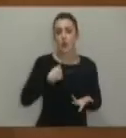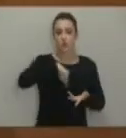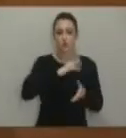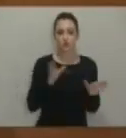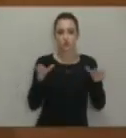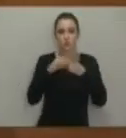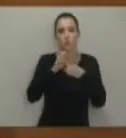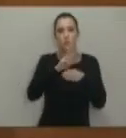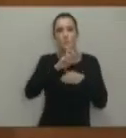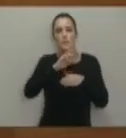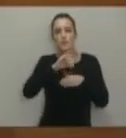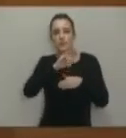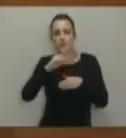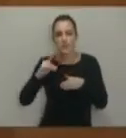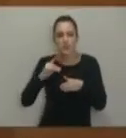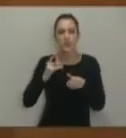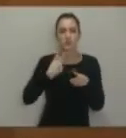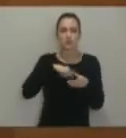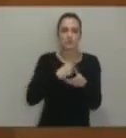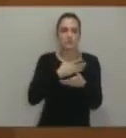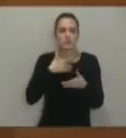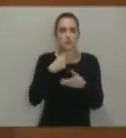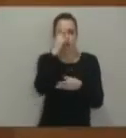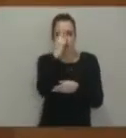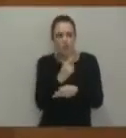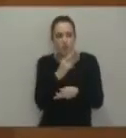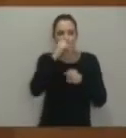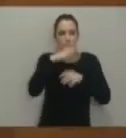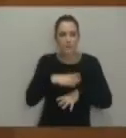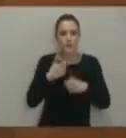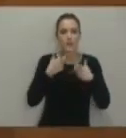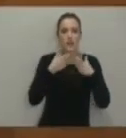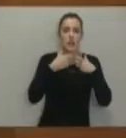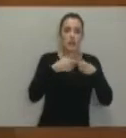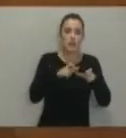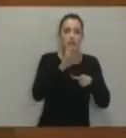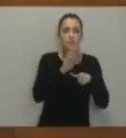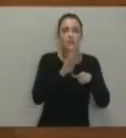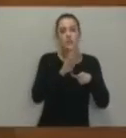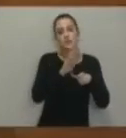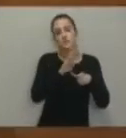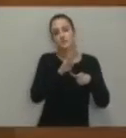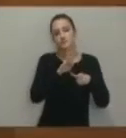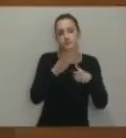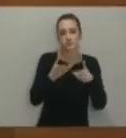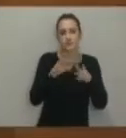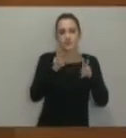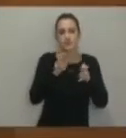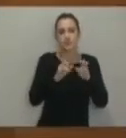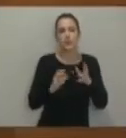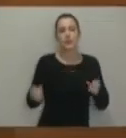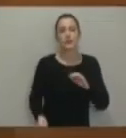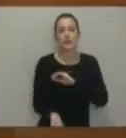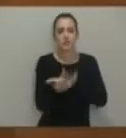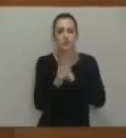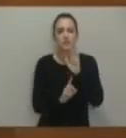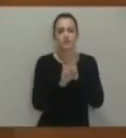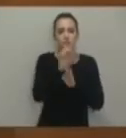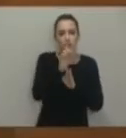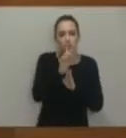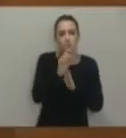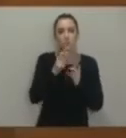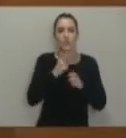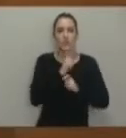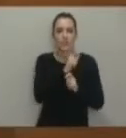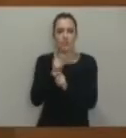queremos reconocer el papel histórico que las entidades del tercer sector han desempeñado en la creación, desarrollo y prestación de los servicios sociales en